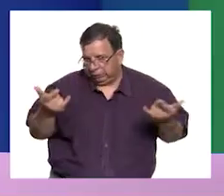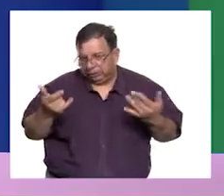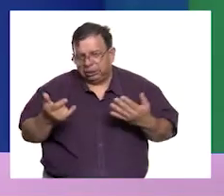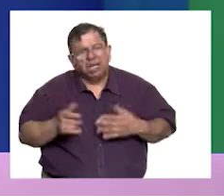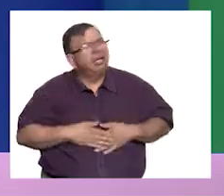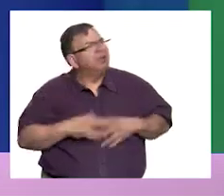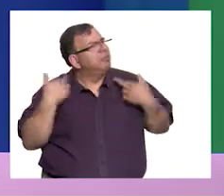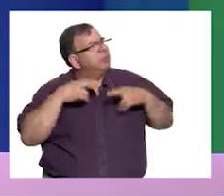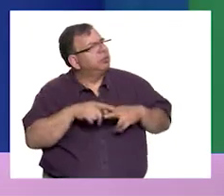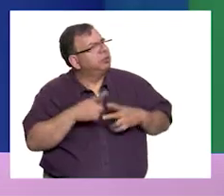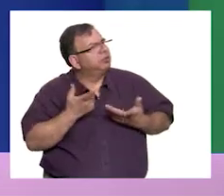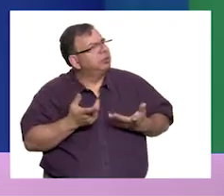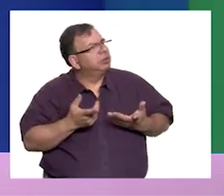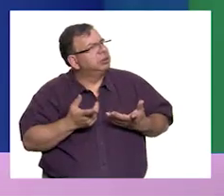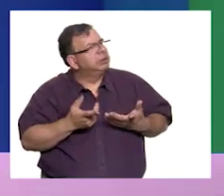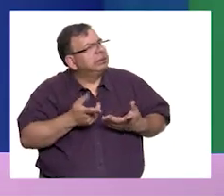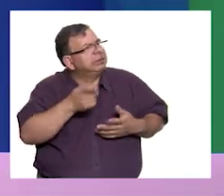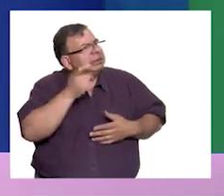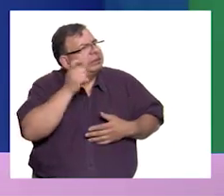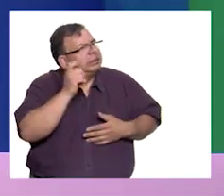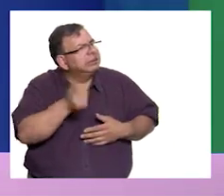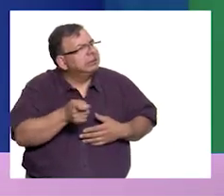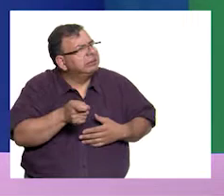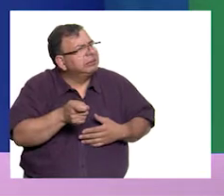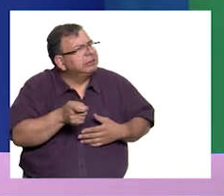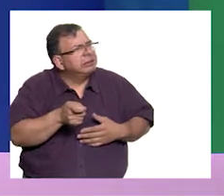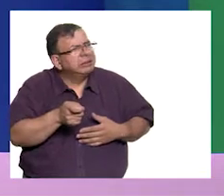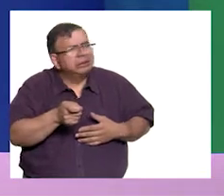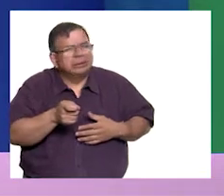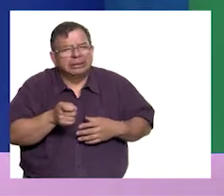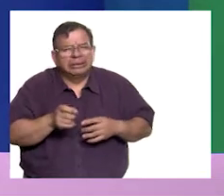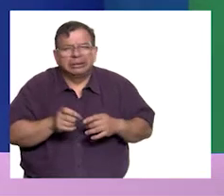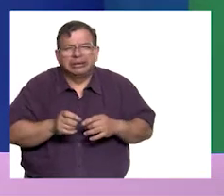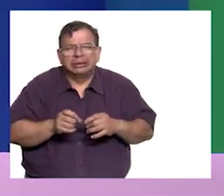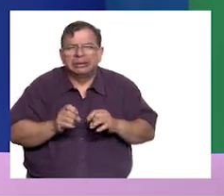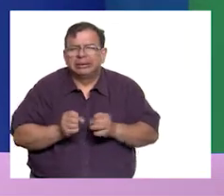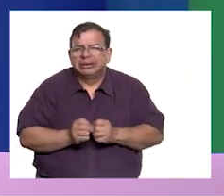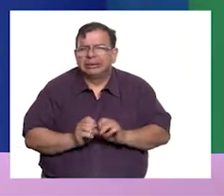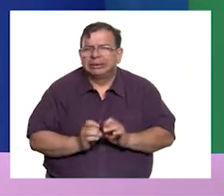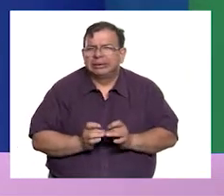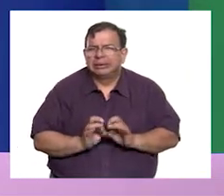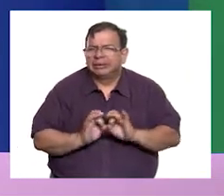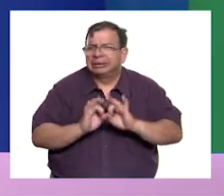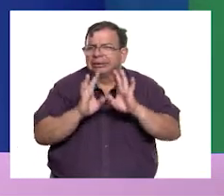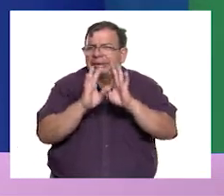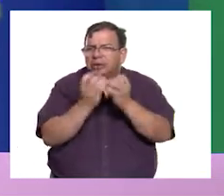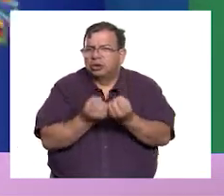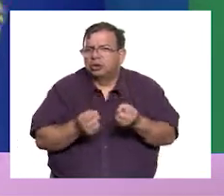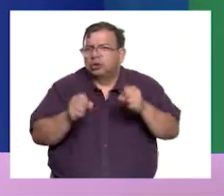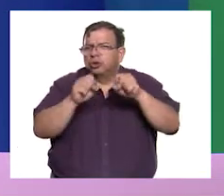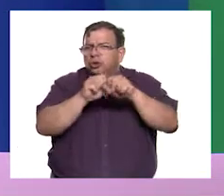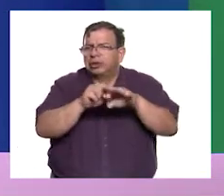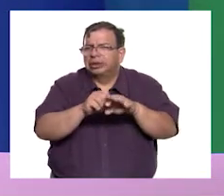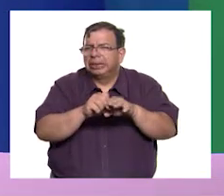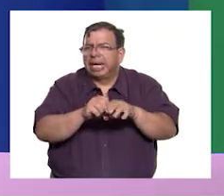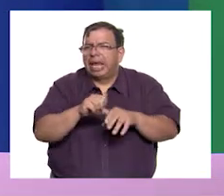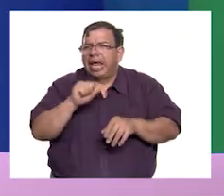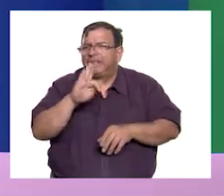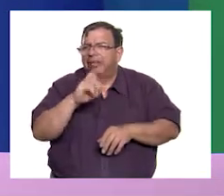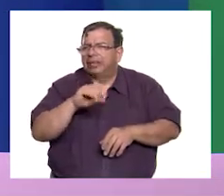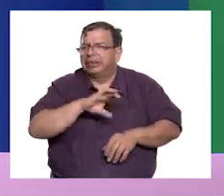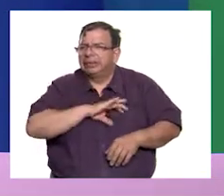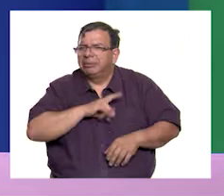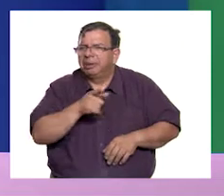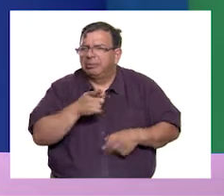Oiga, profe, ¿y a qué se refiere con la situación social y afectiva de los personajes?